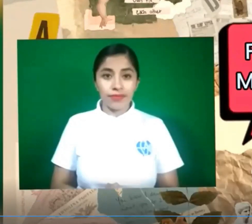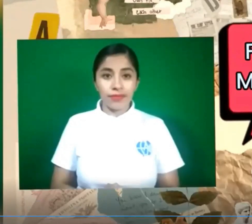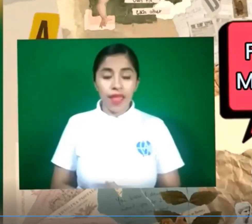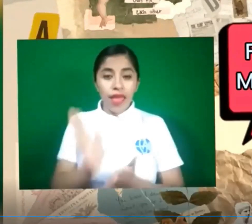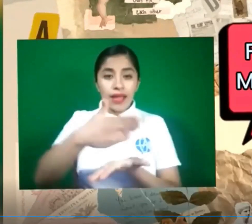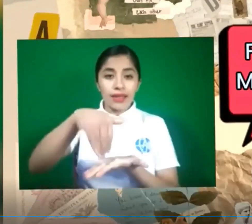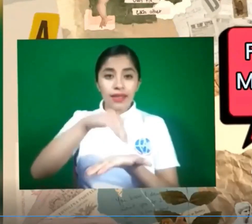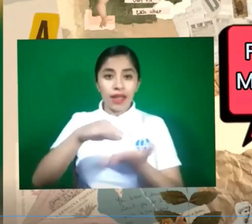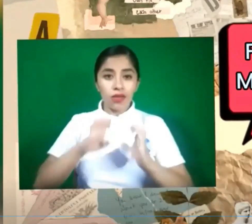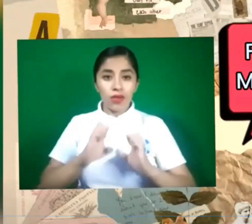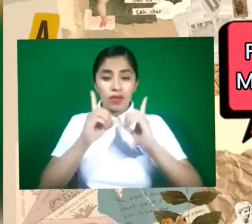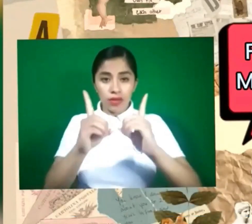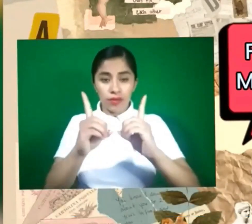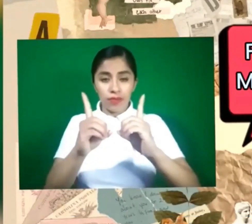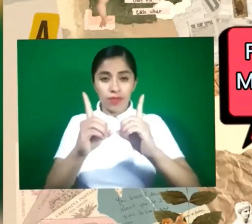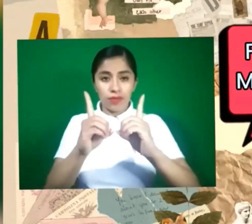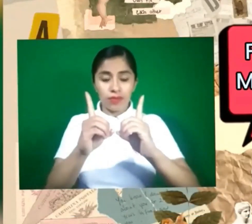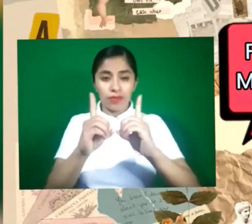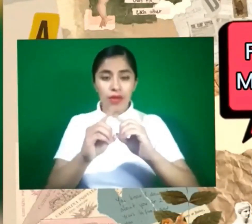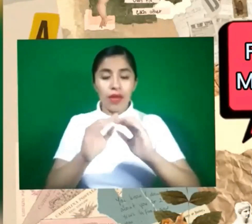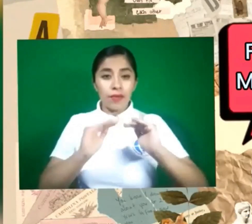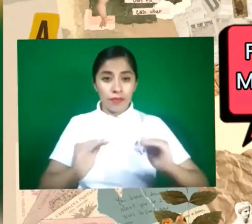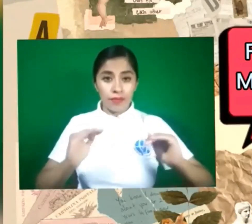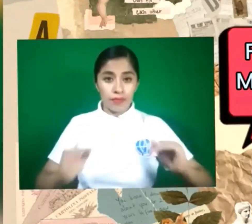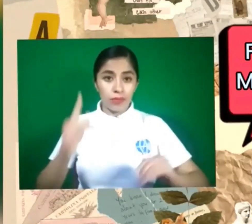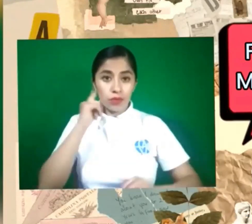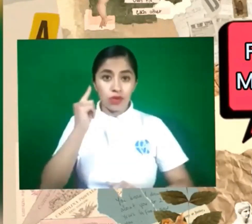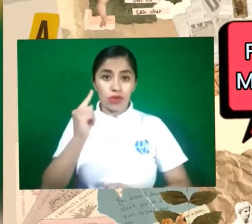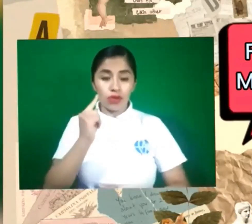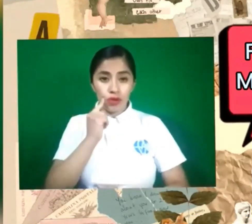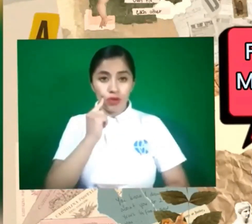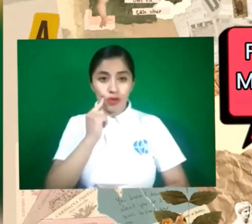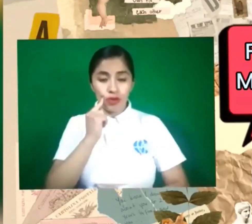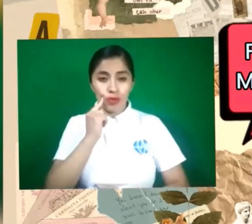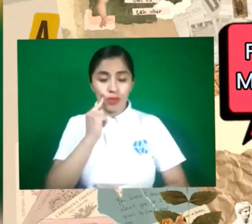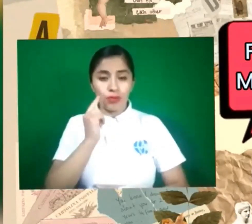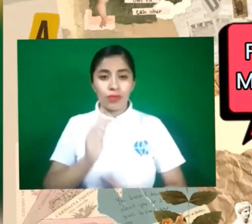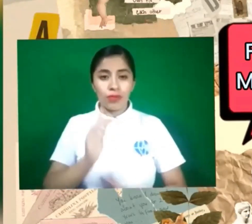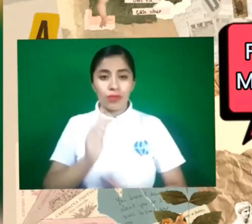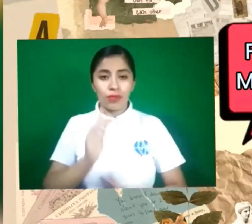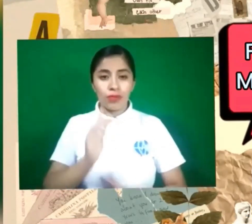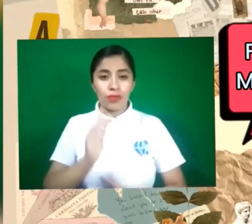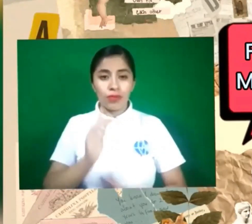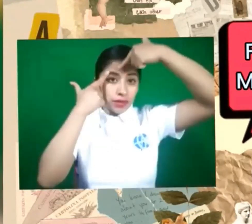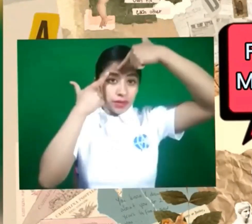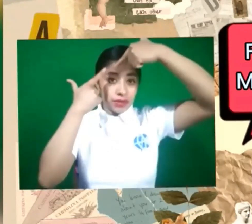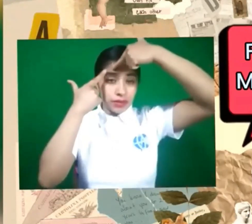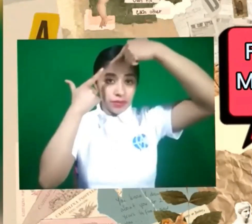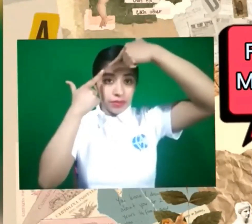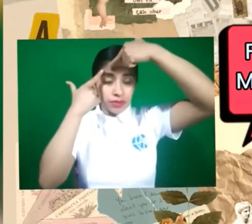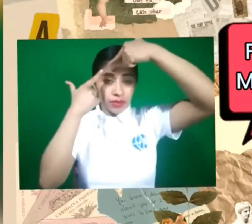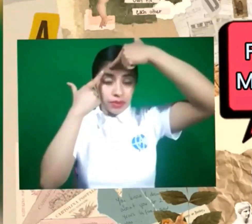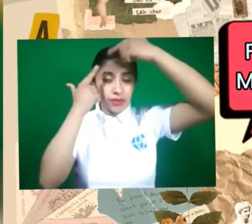de Motivación. Abajo el logo del comité y a la par la intérprete. Centro Educativo para Niños Sordos, Doctora